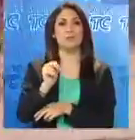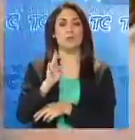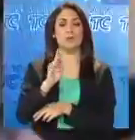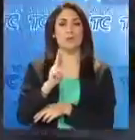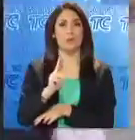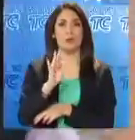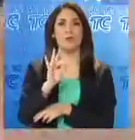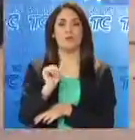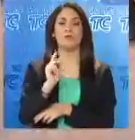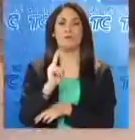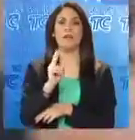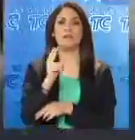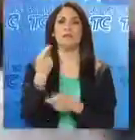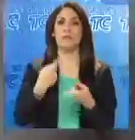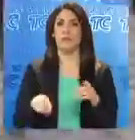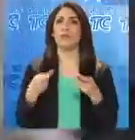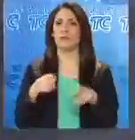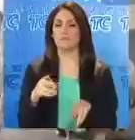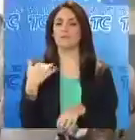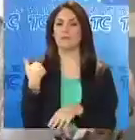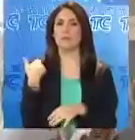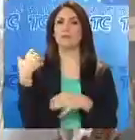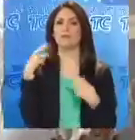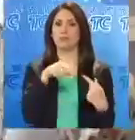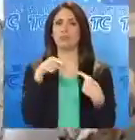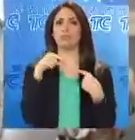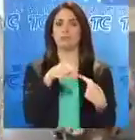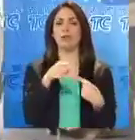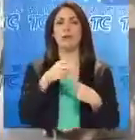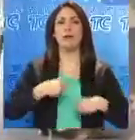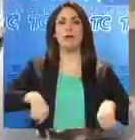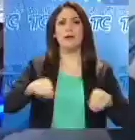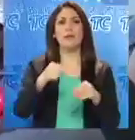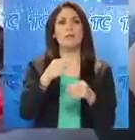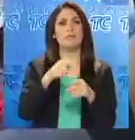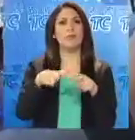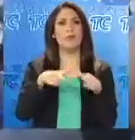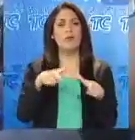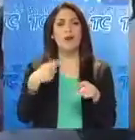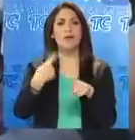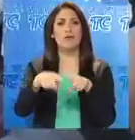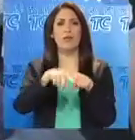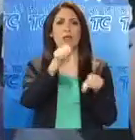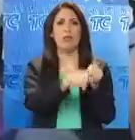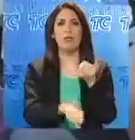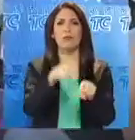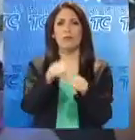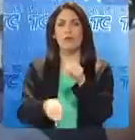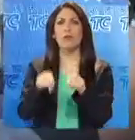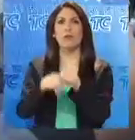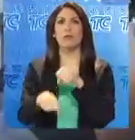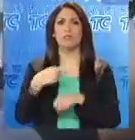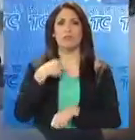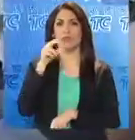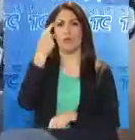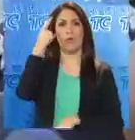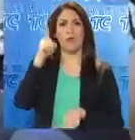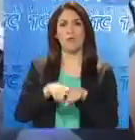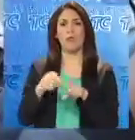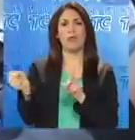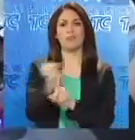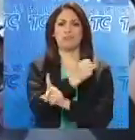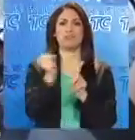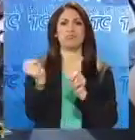solo agredieron a los gendarmes, sino que destruyeron propiedad privada. Aquí como ciudadanía y vecinos no estamos tampoco de acuerdo con la